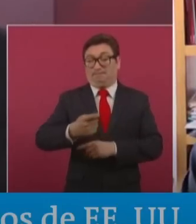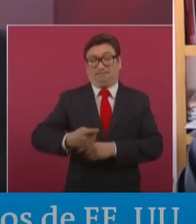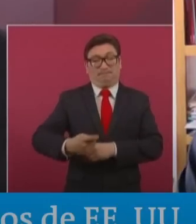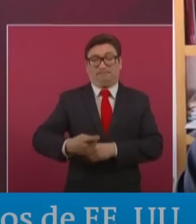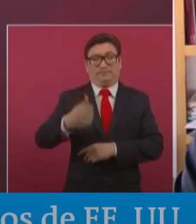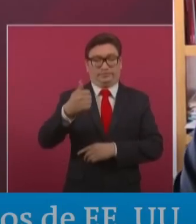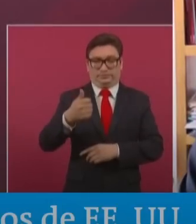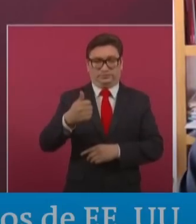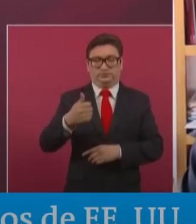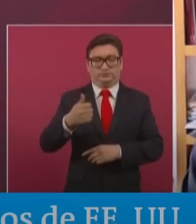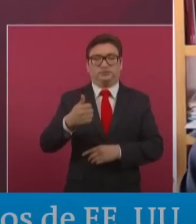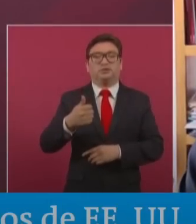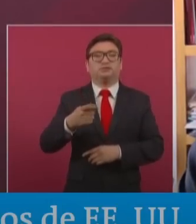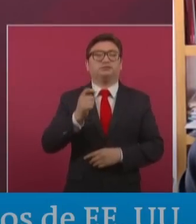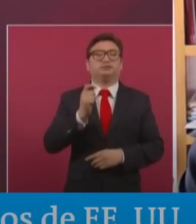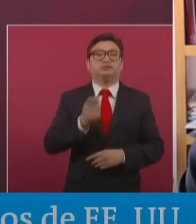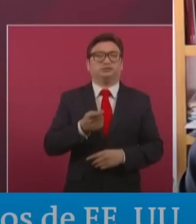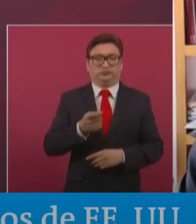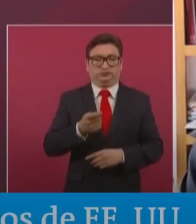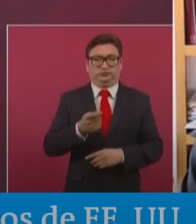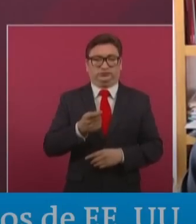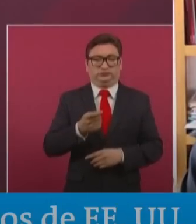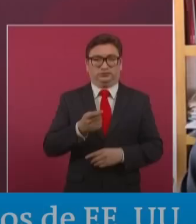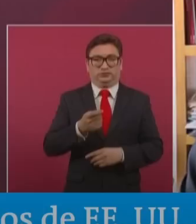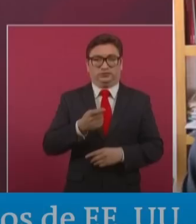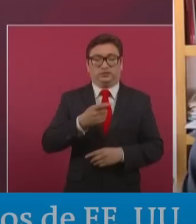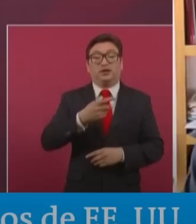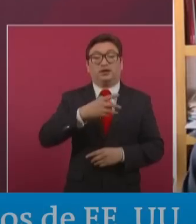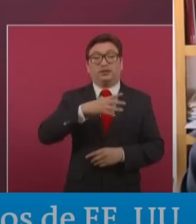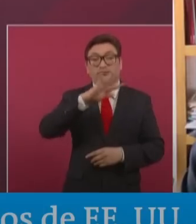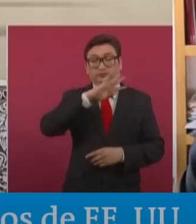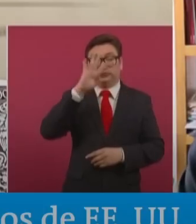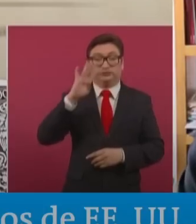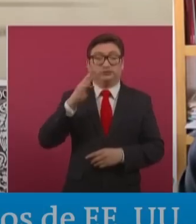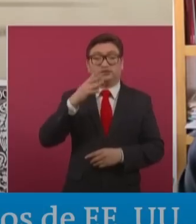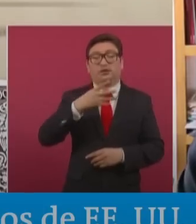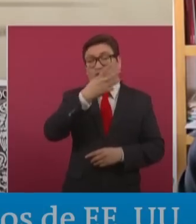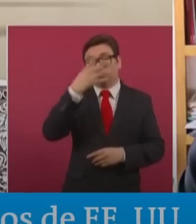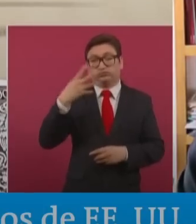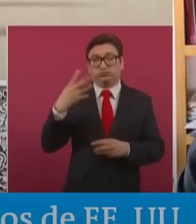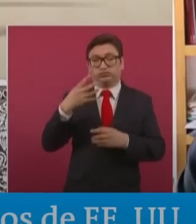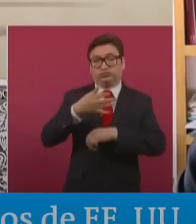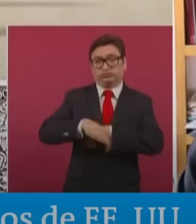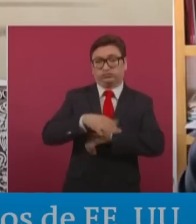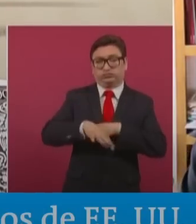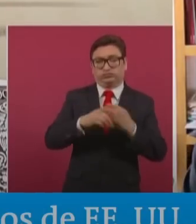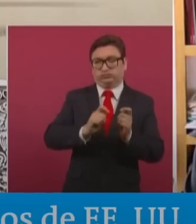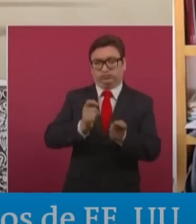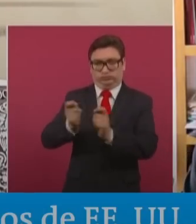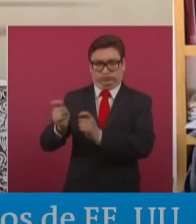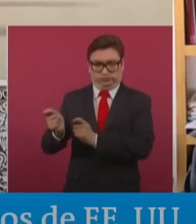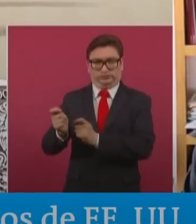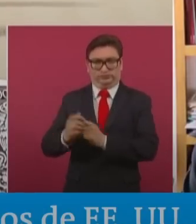en realmente cambiar la manera en que se atiende el tema de la migración en